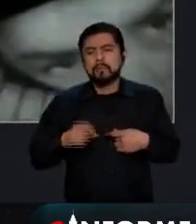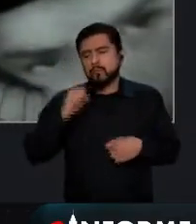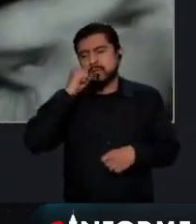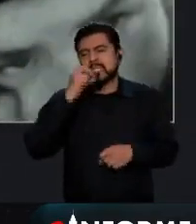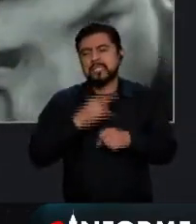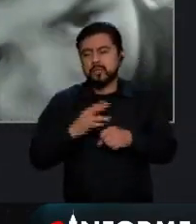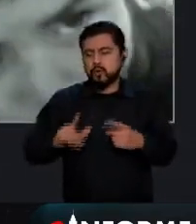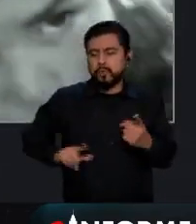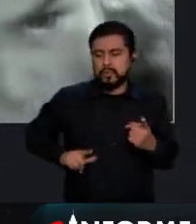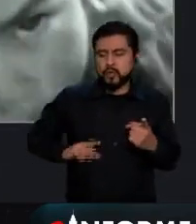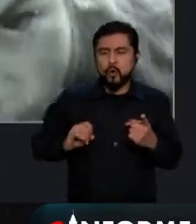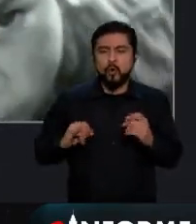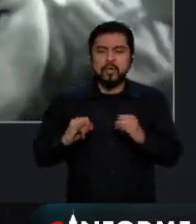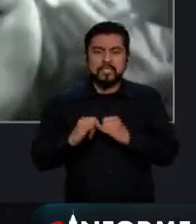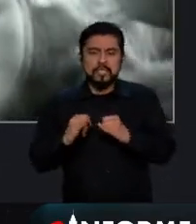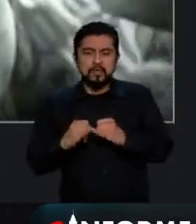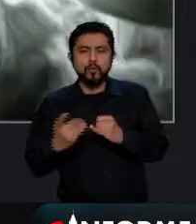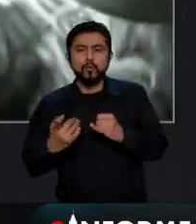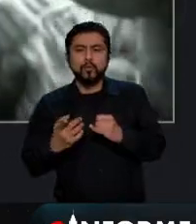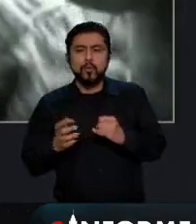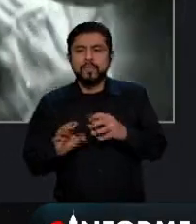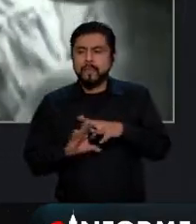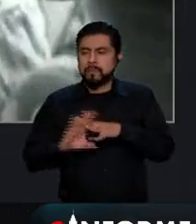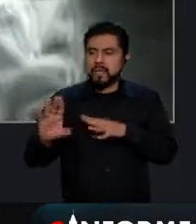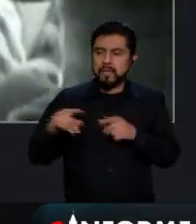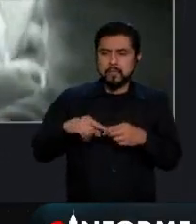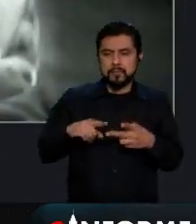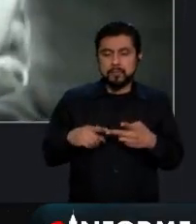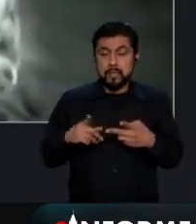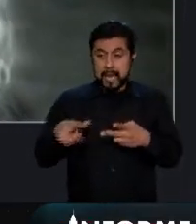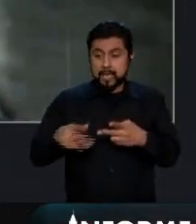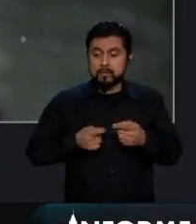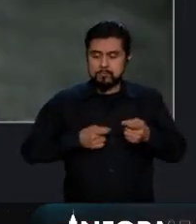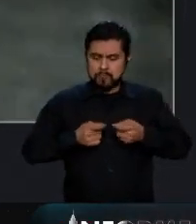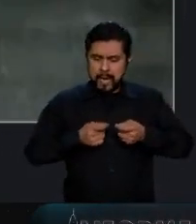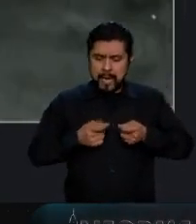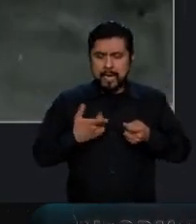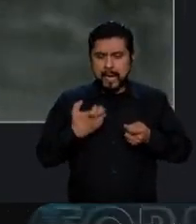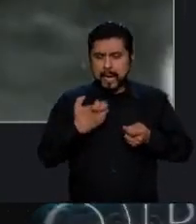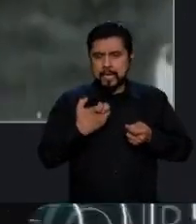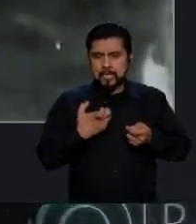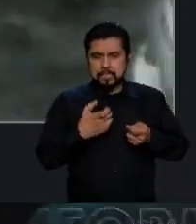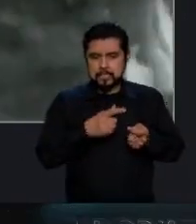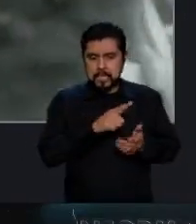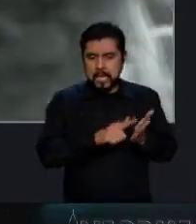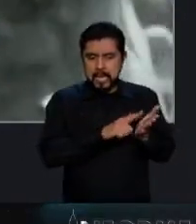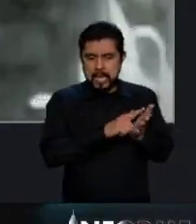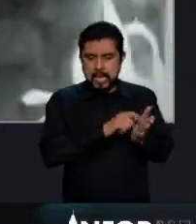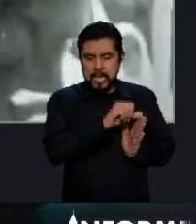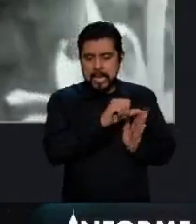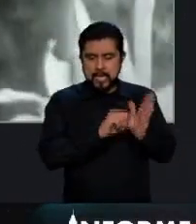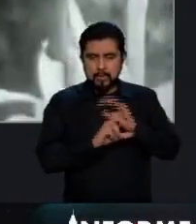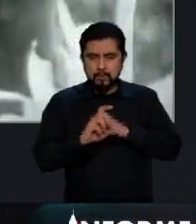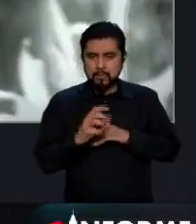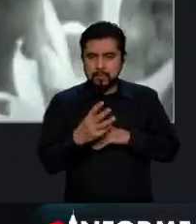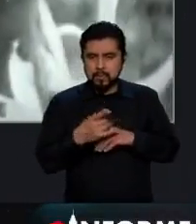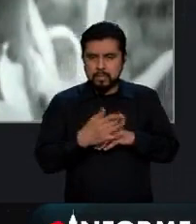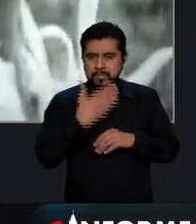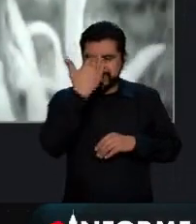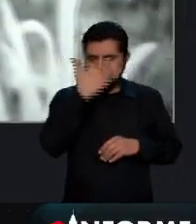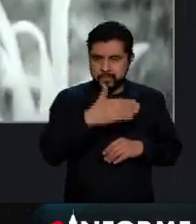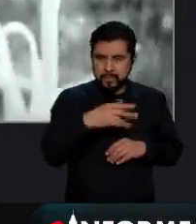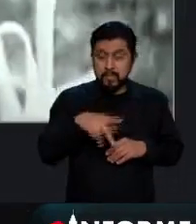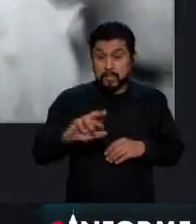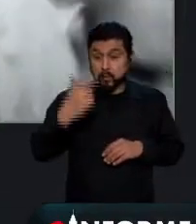de Gobernación o Instituto Nacional de Migración, que son los que tienen el manejo más cercano a esto, o ya llegando a un caso extremo, recuerden